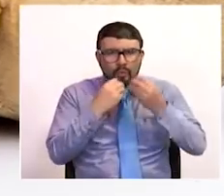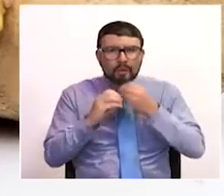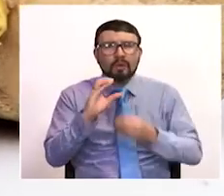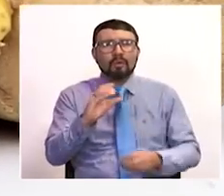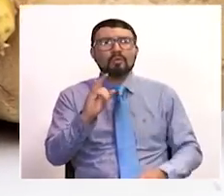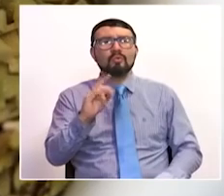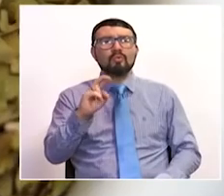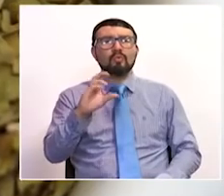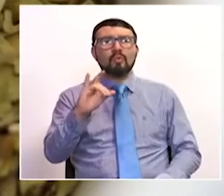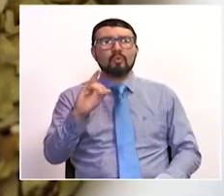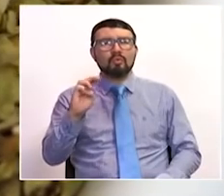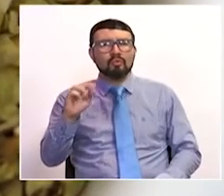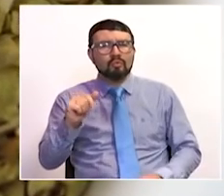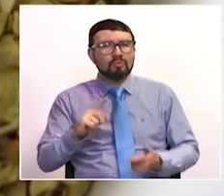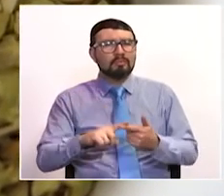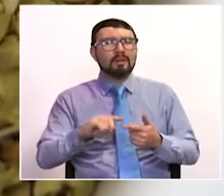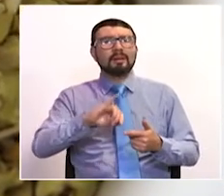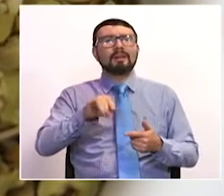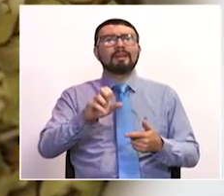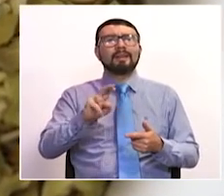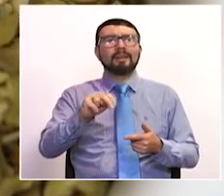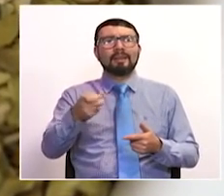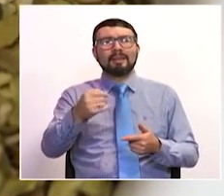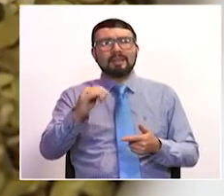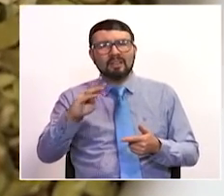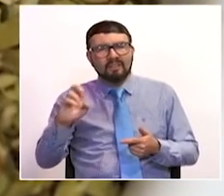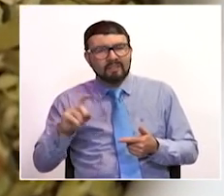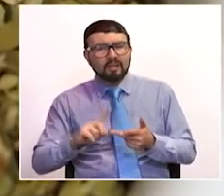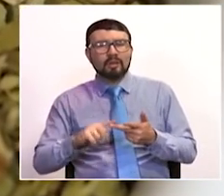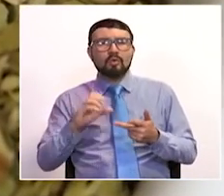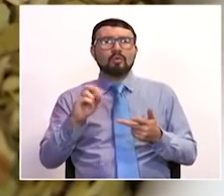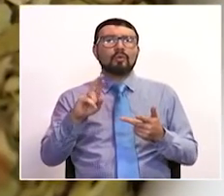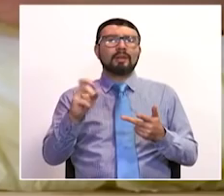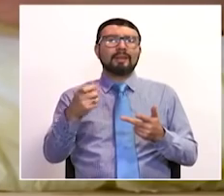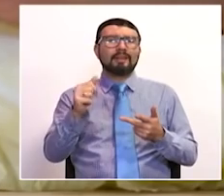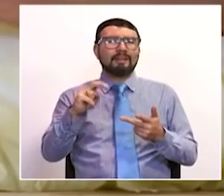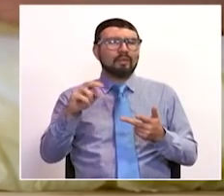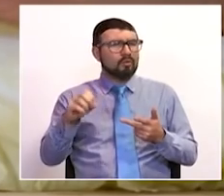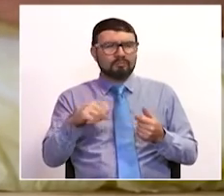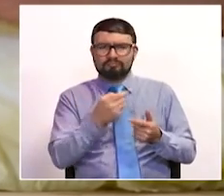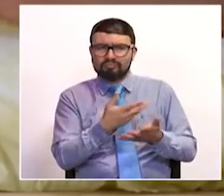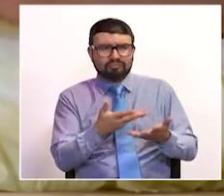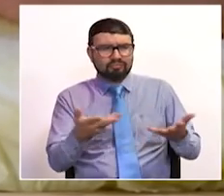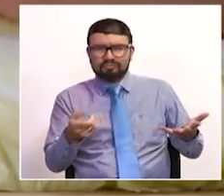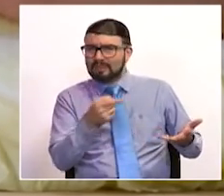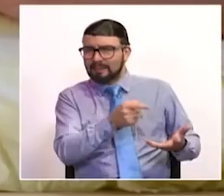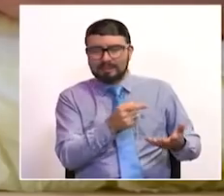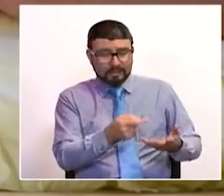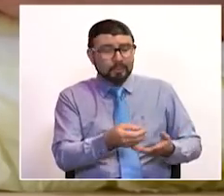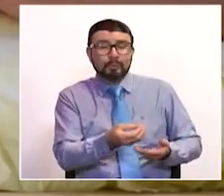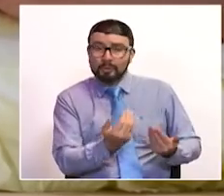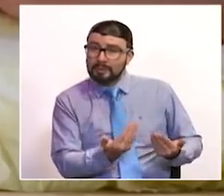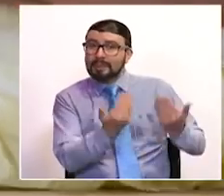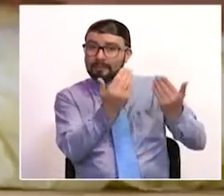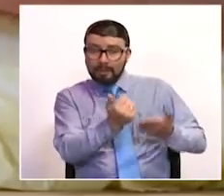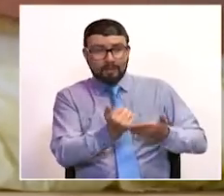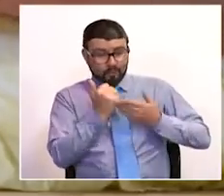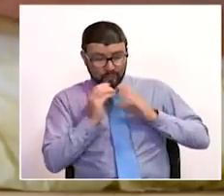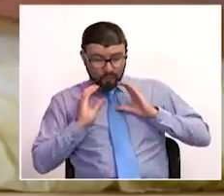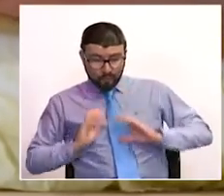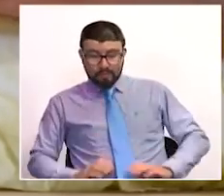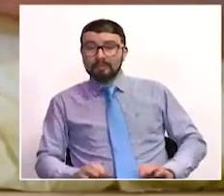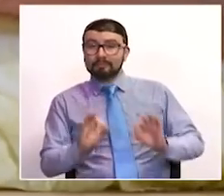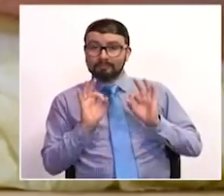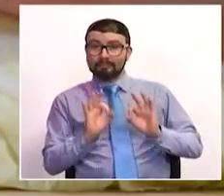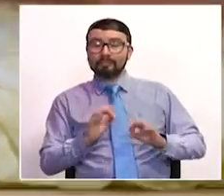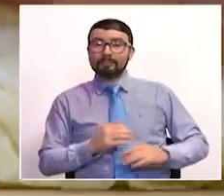jengibre, el orégano, que es otra gran ayuda terapéutica. Así es, padre. De esta manera, ustedes van a darse